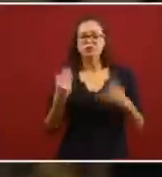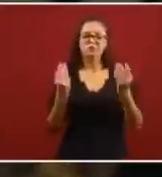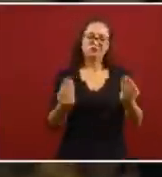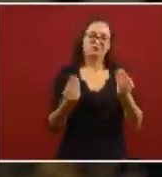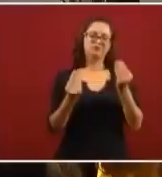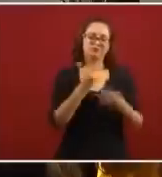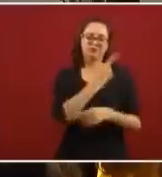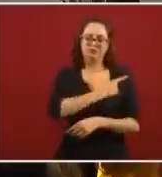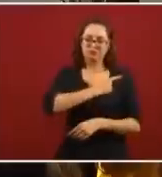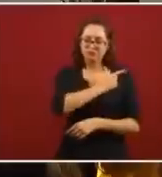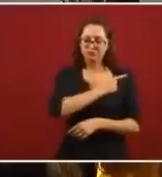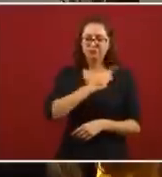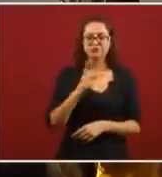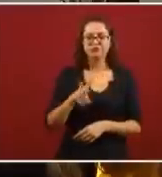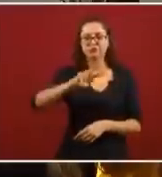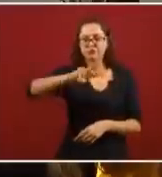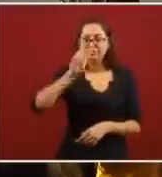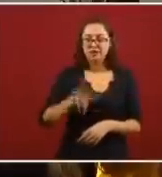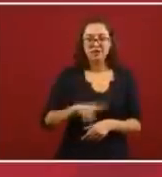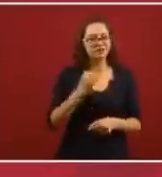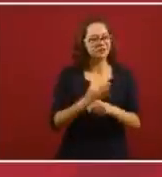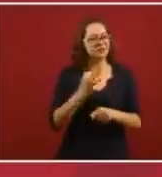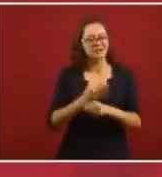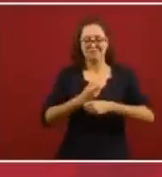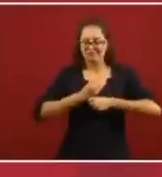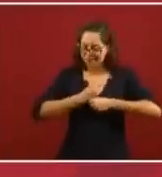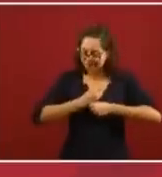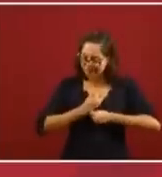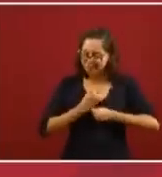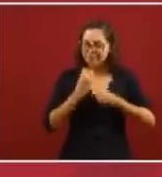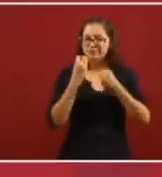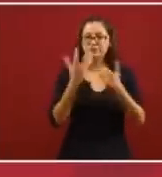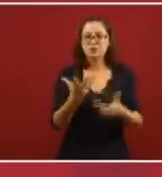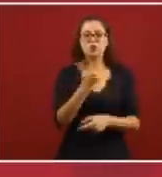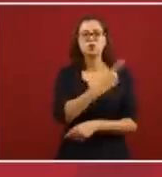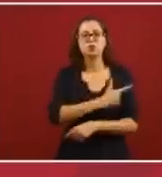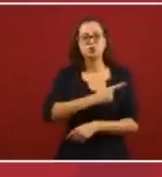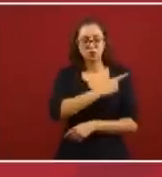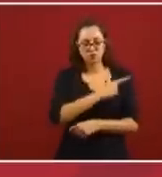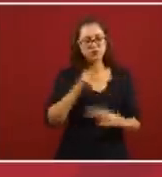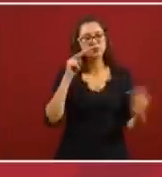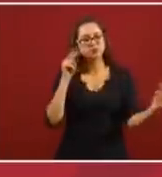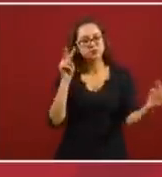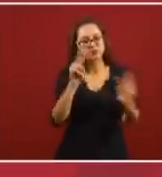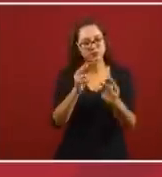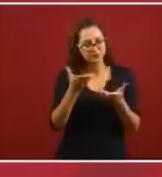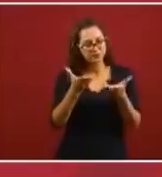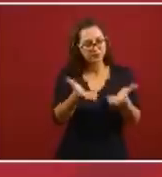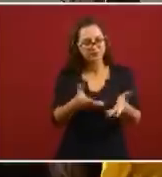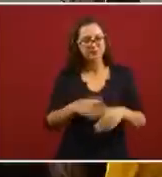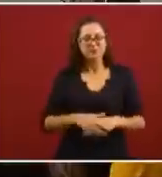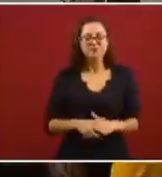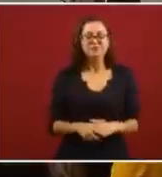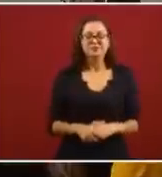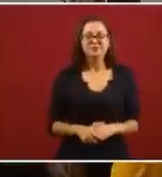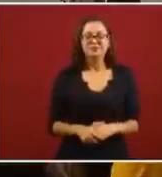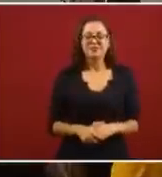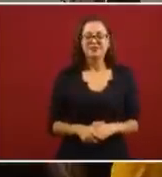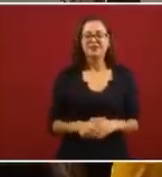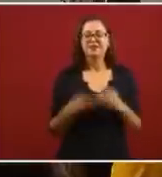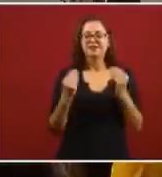gusto, sinceramente, no me aguanté ahora para decirte que me da mucho gusto verte. Muchas